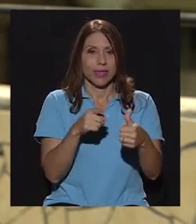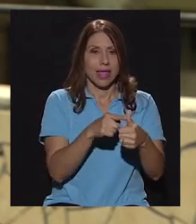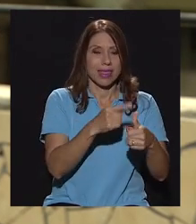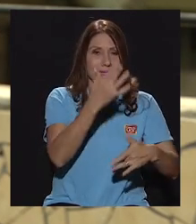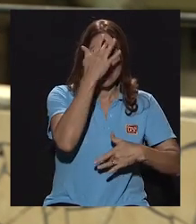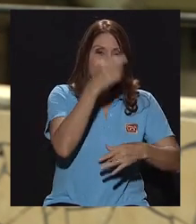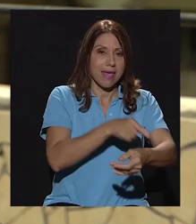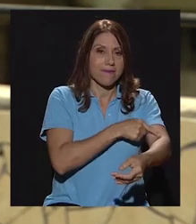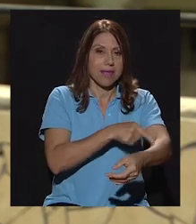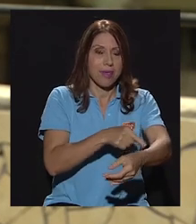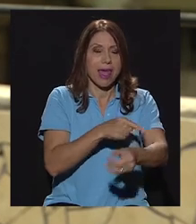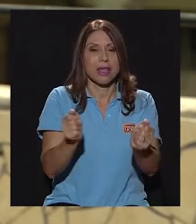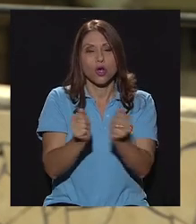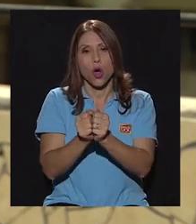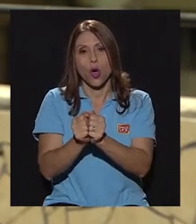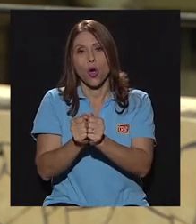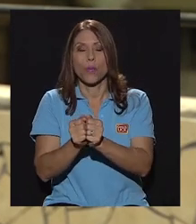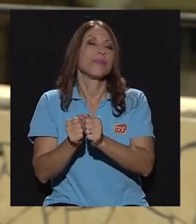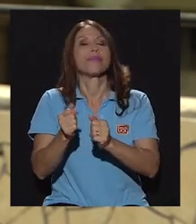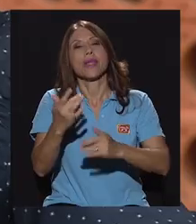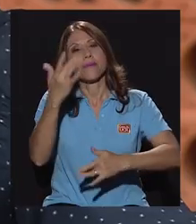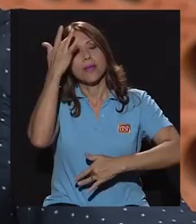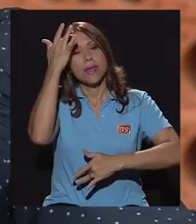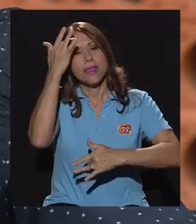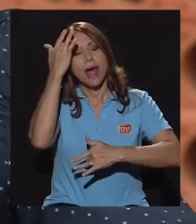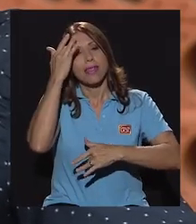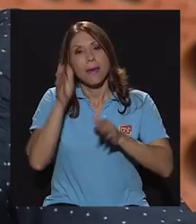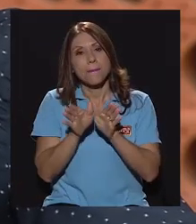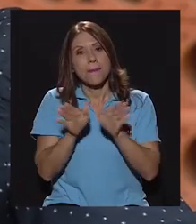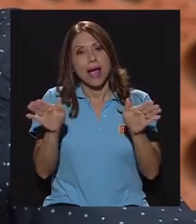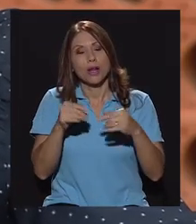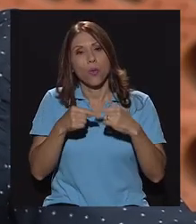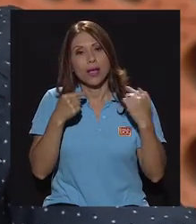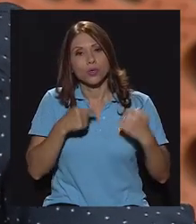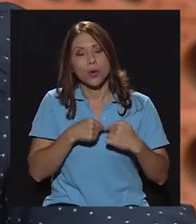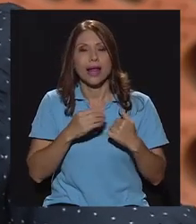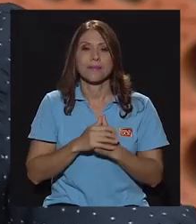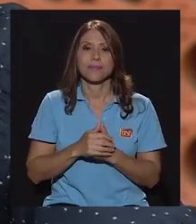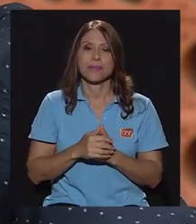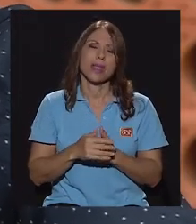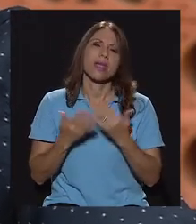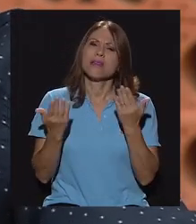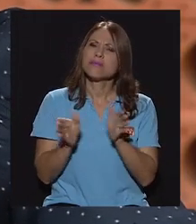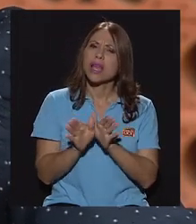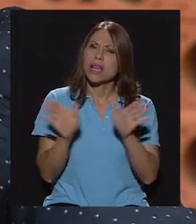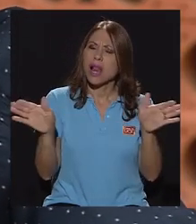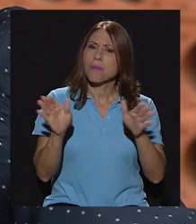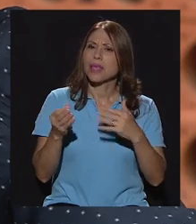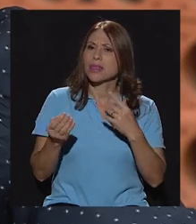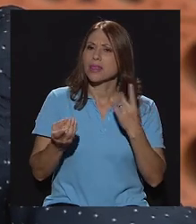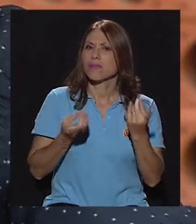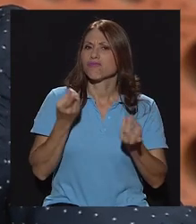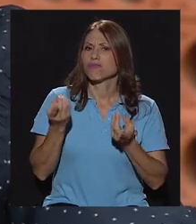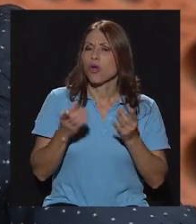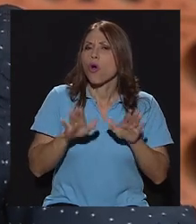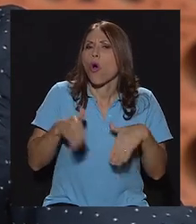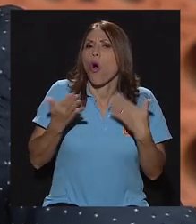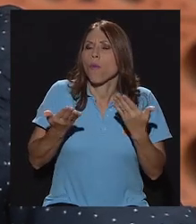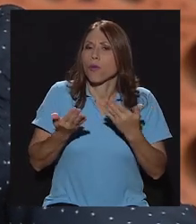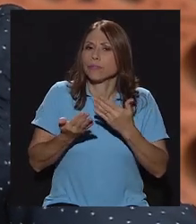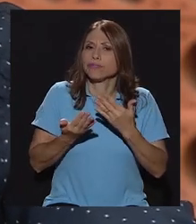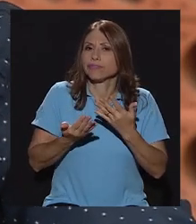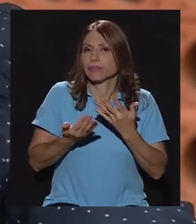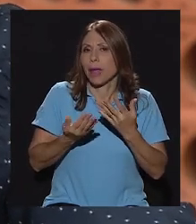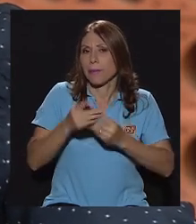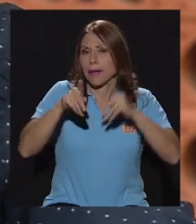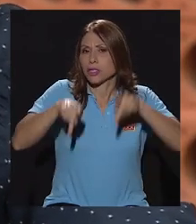y enfermedad macrovascular. Marcela, y a nivel general, ¿cuál es el pilar fundamental que sustenta la